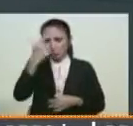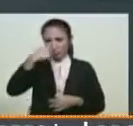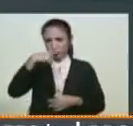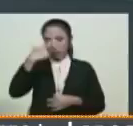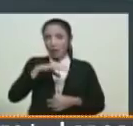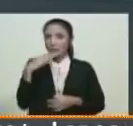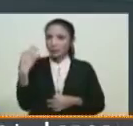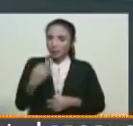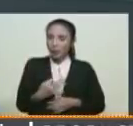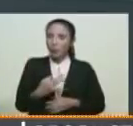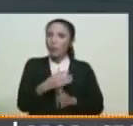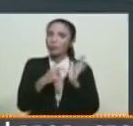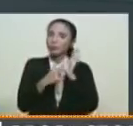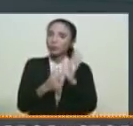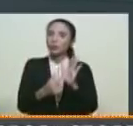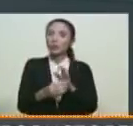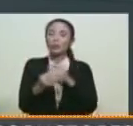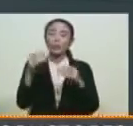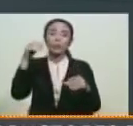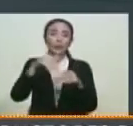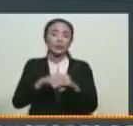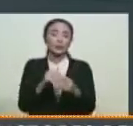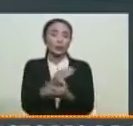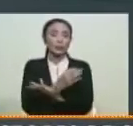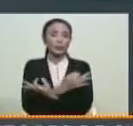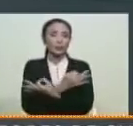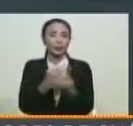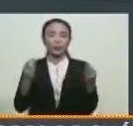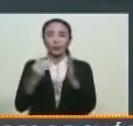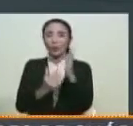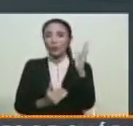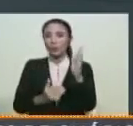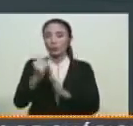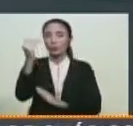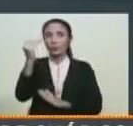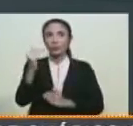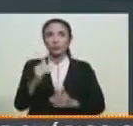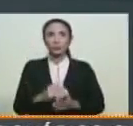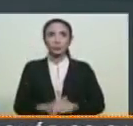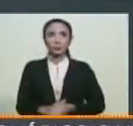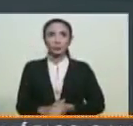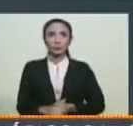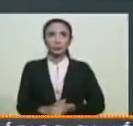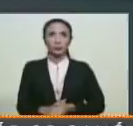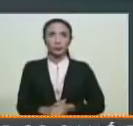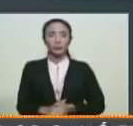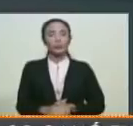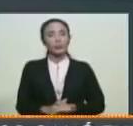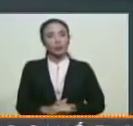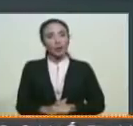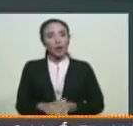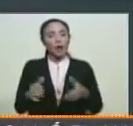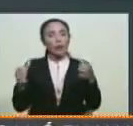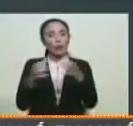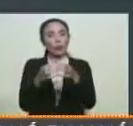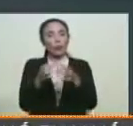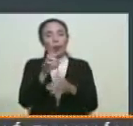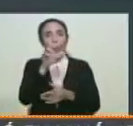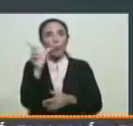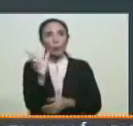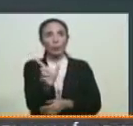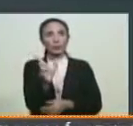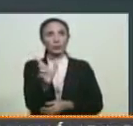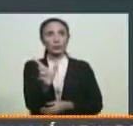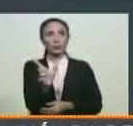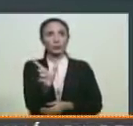dar una lección impresionante al mundo. Así que el Partido Socialista Unido de Venezuela, el partido